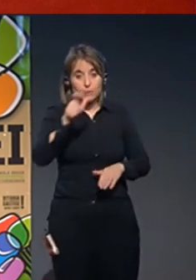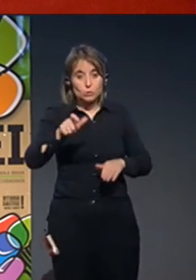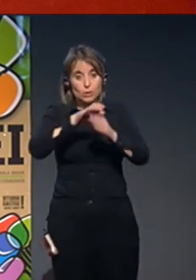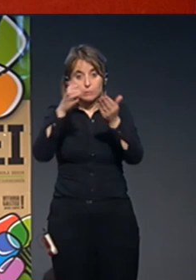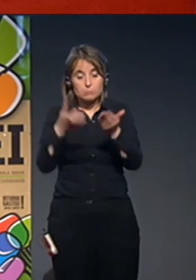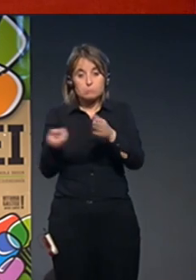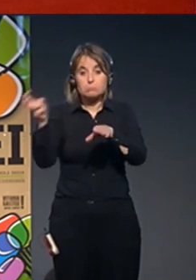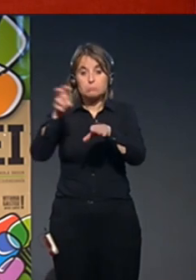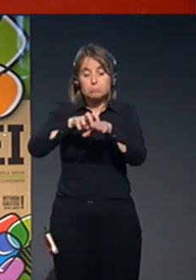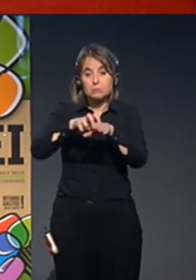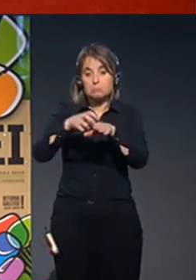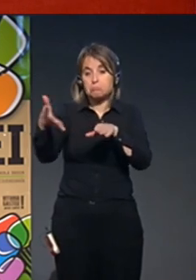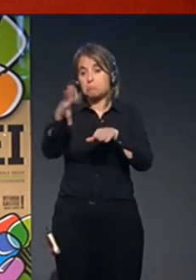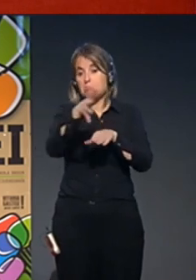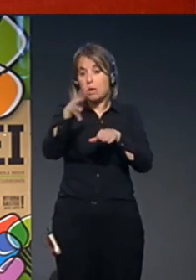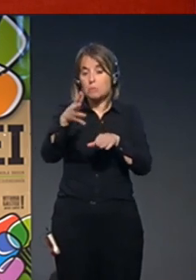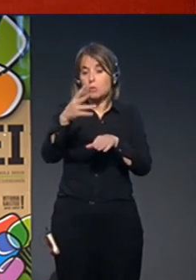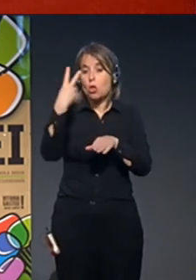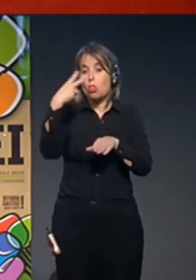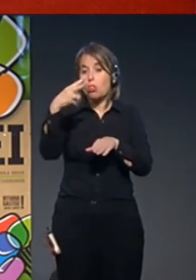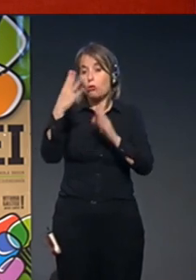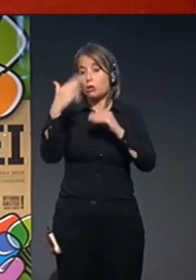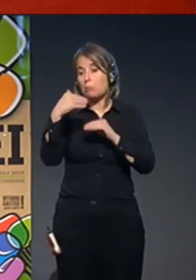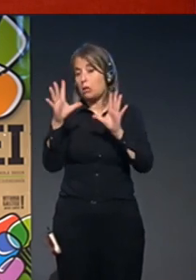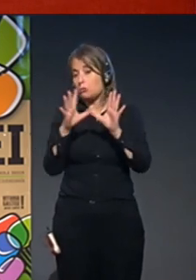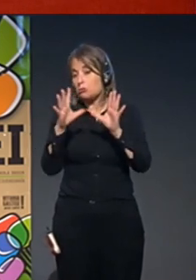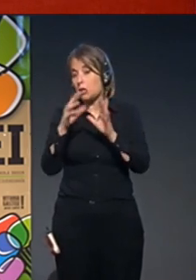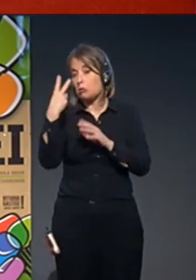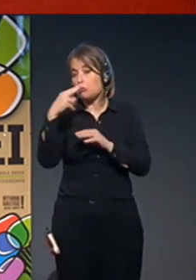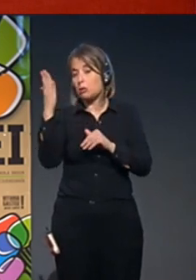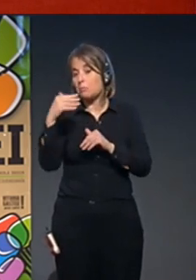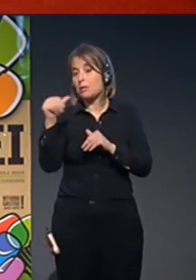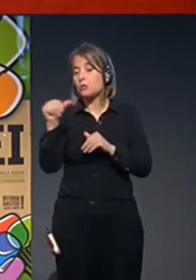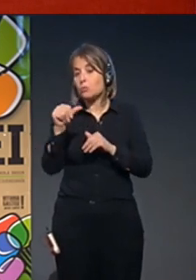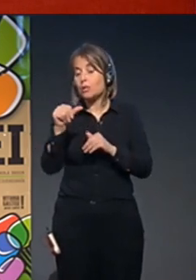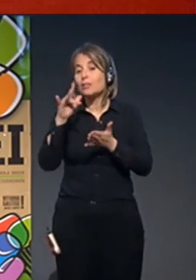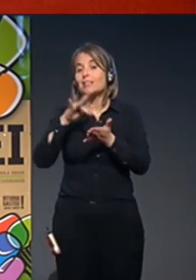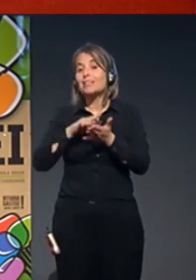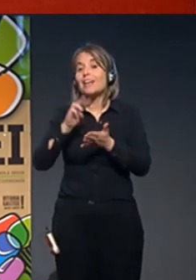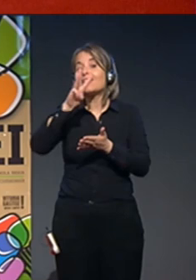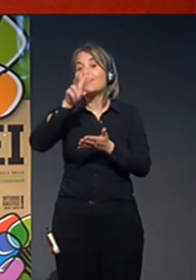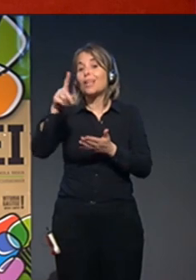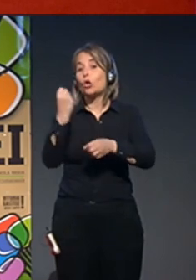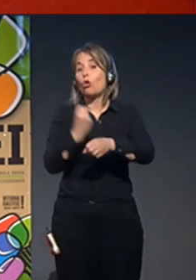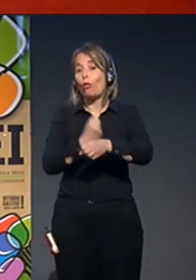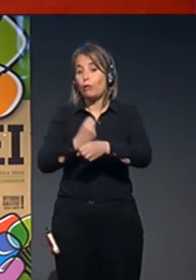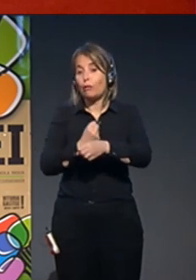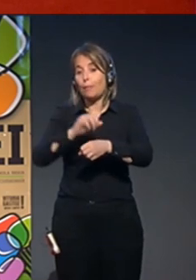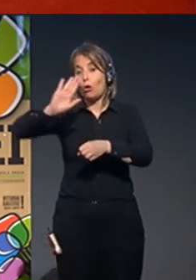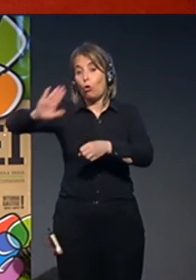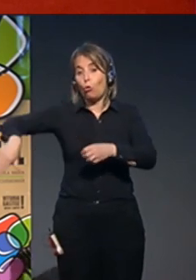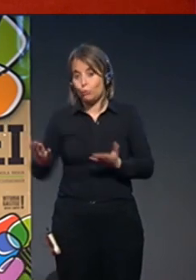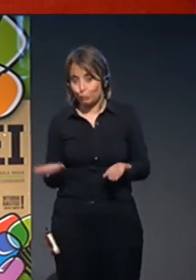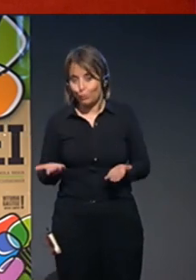hubiese aparecido hacia las 12:10 o menos cu4 del 31 de diciembre